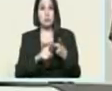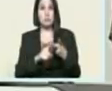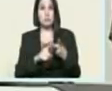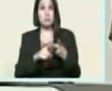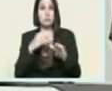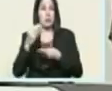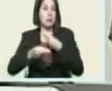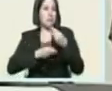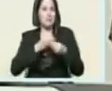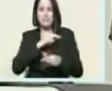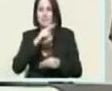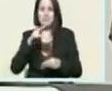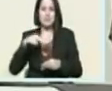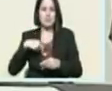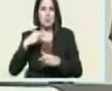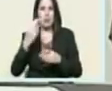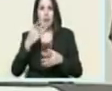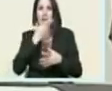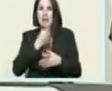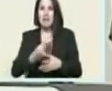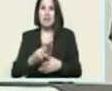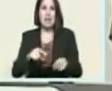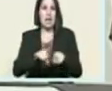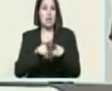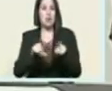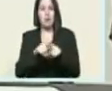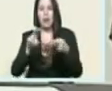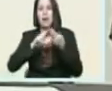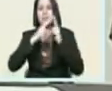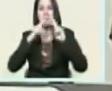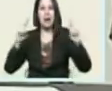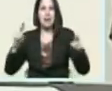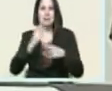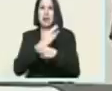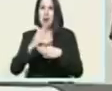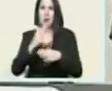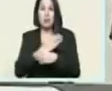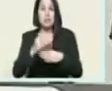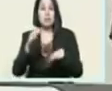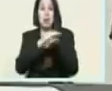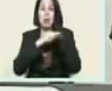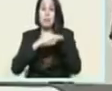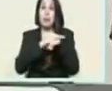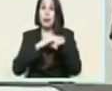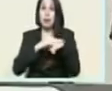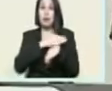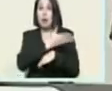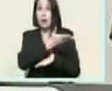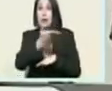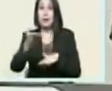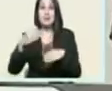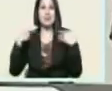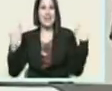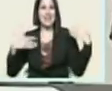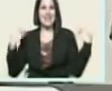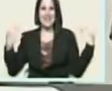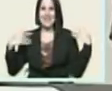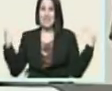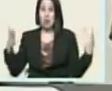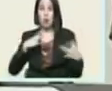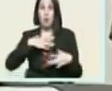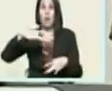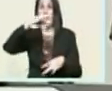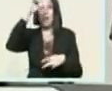Para nosotros la Navidad es un tiempo para la paz, para el compartir, para el perdón, para la alegría. Es un